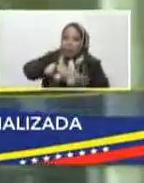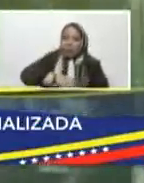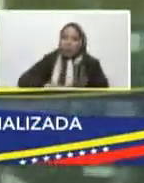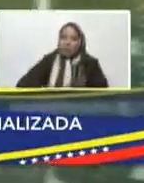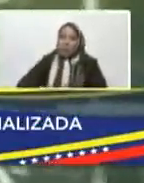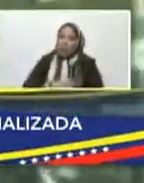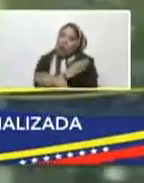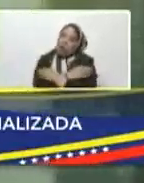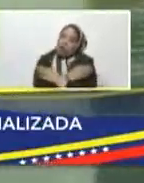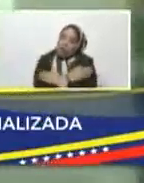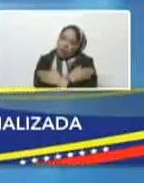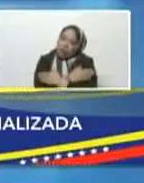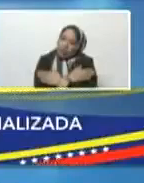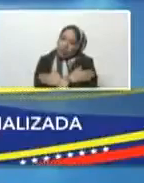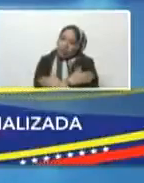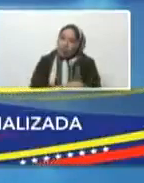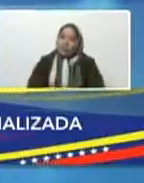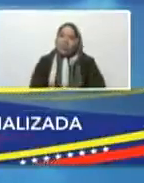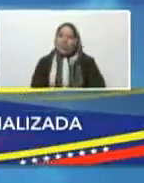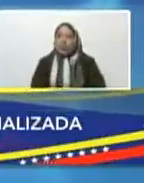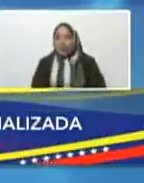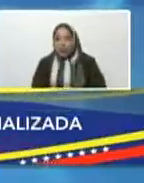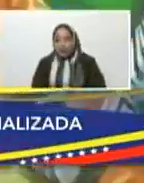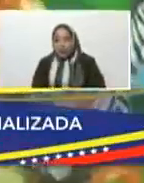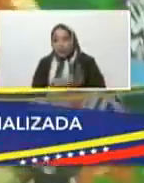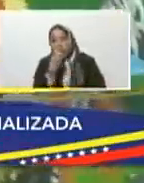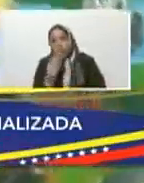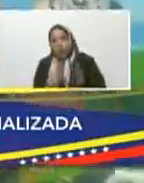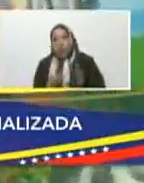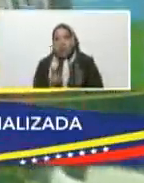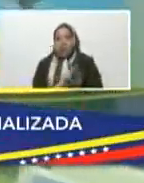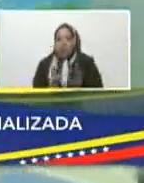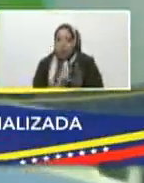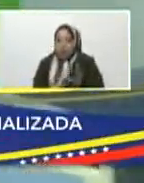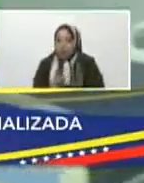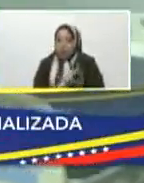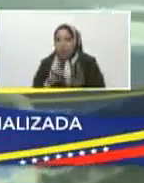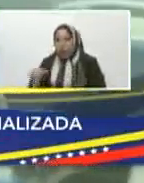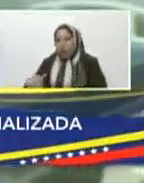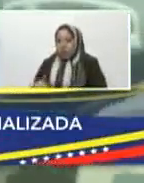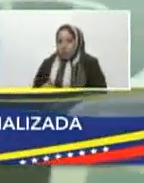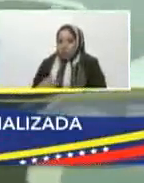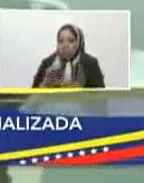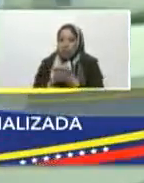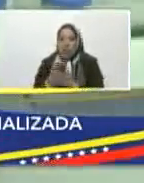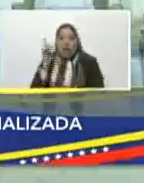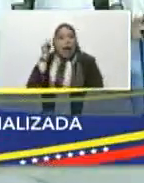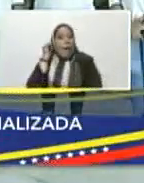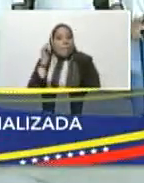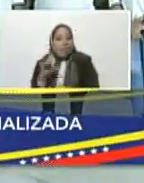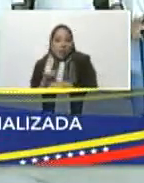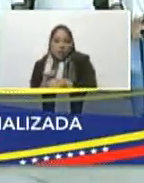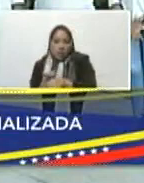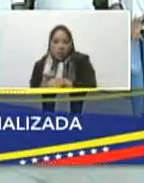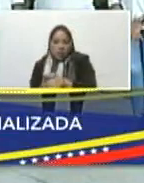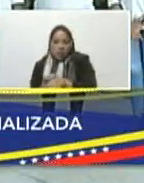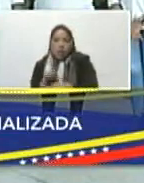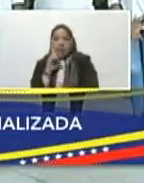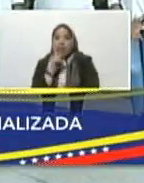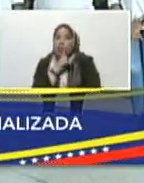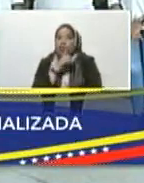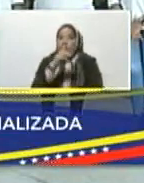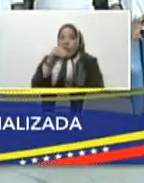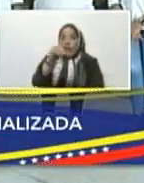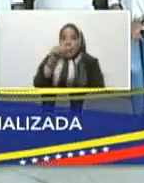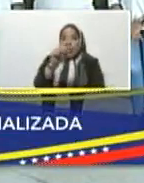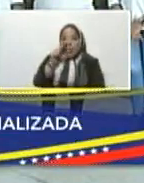fuerte abrazo. Bueno, presidente, muy brevemente, aquí está con nosotros la doctora Daniela Belisario, que